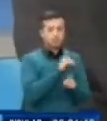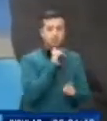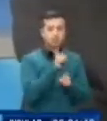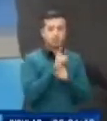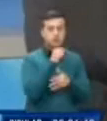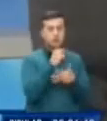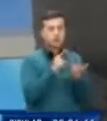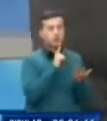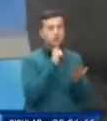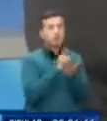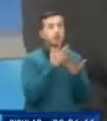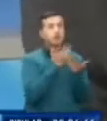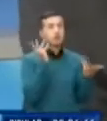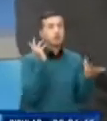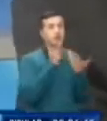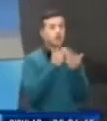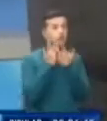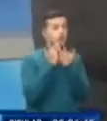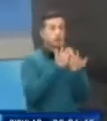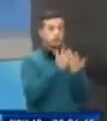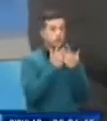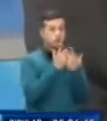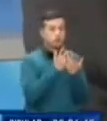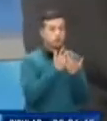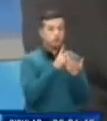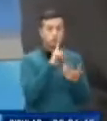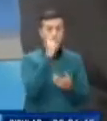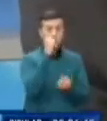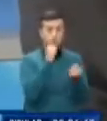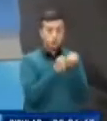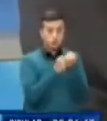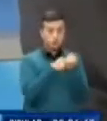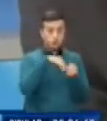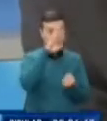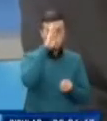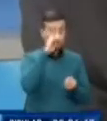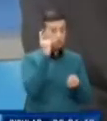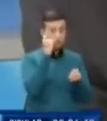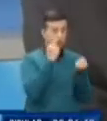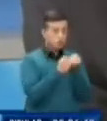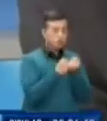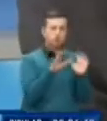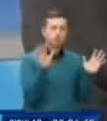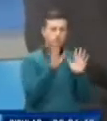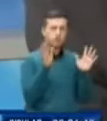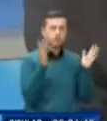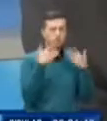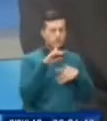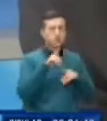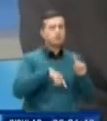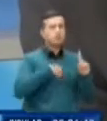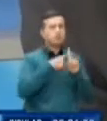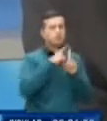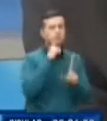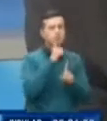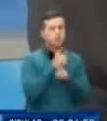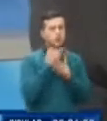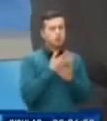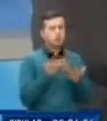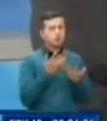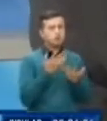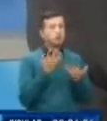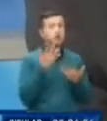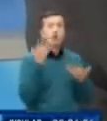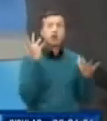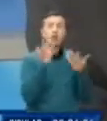puntualmente a esta articulación porque ya no sólo con la policía como dice él el ministro de defensa el arquitecto cordero sino que es